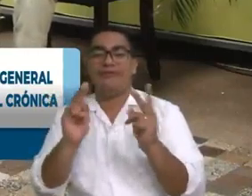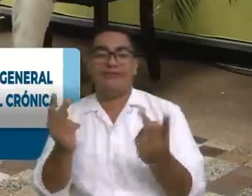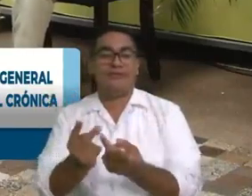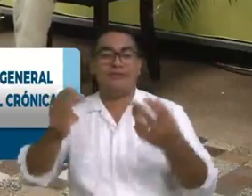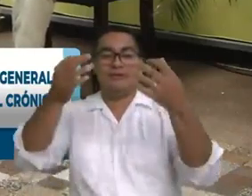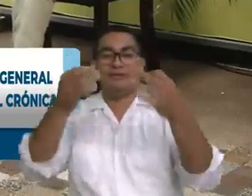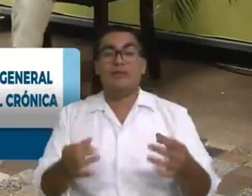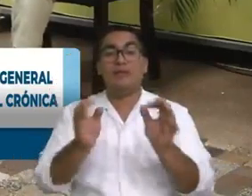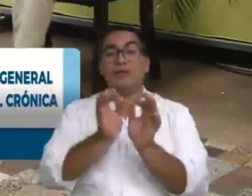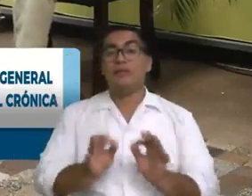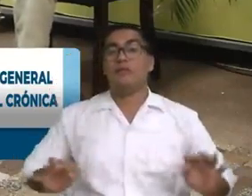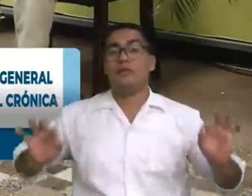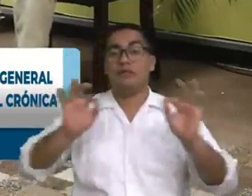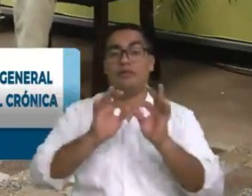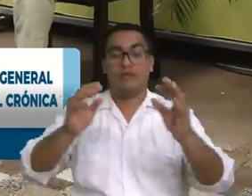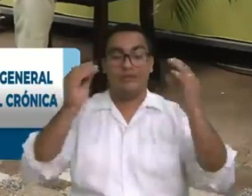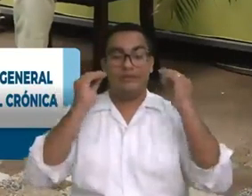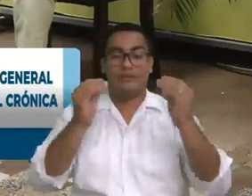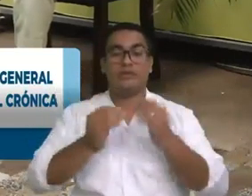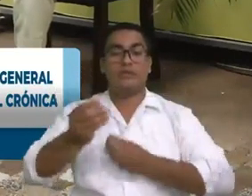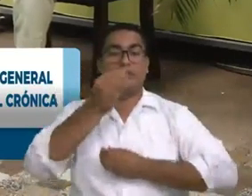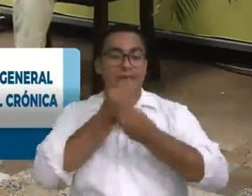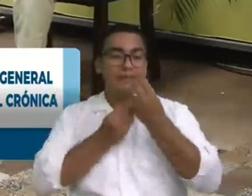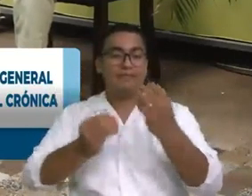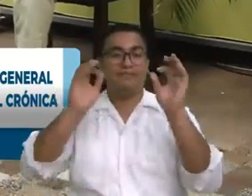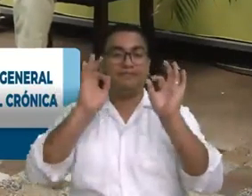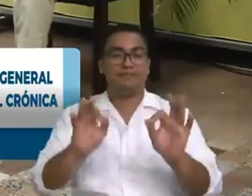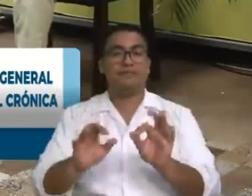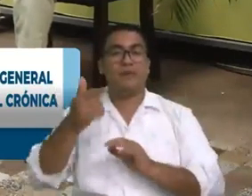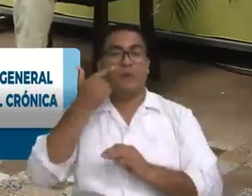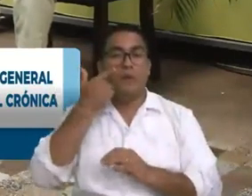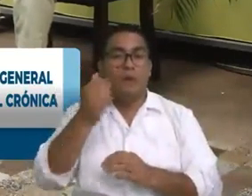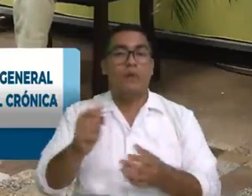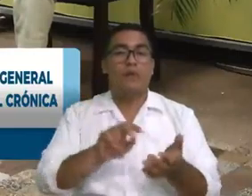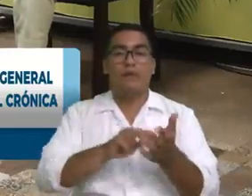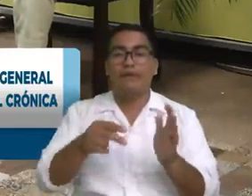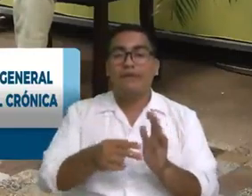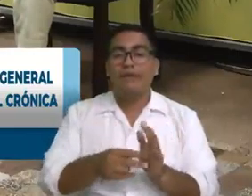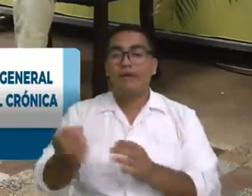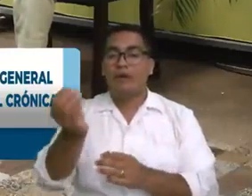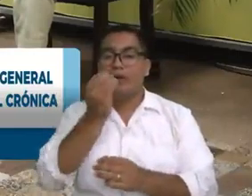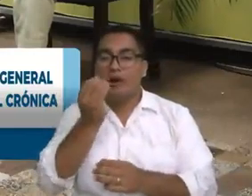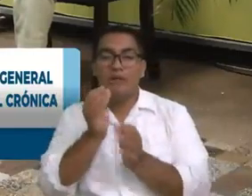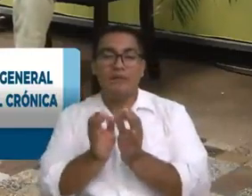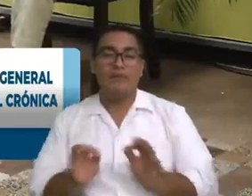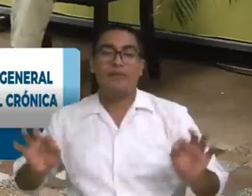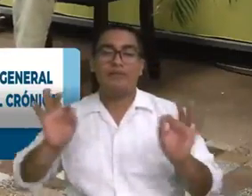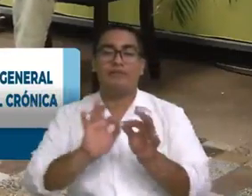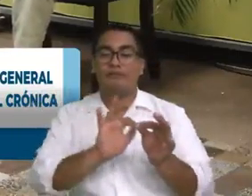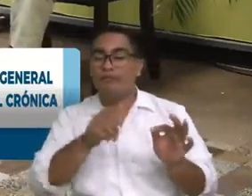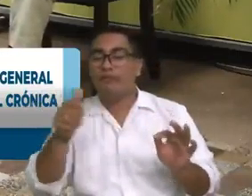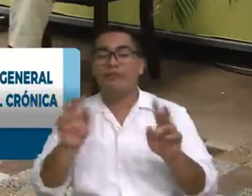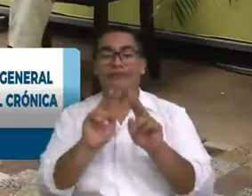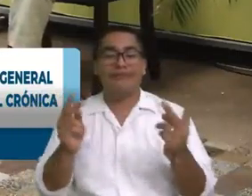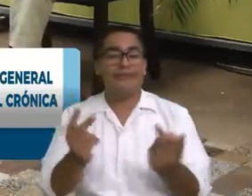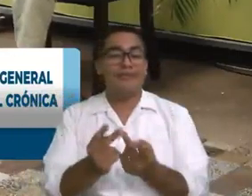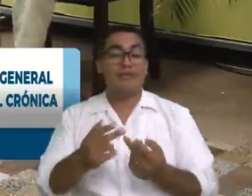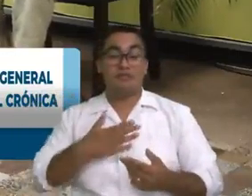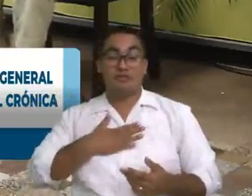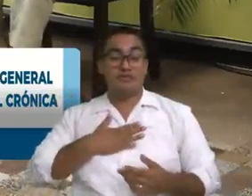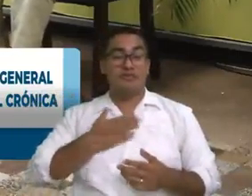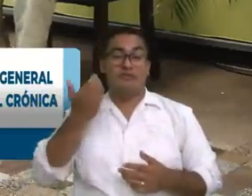la educación nutricional, sí. Saber... conocer qué alimentos son buenos para enfrentar la enfermedad que tenemos, ¿verdad?